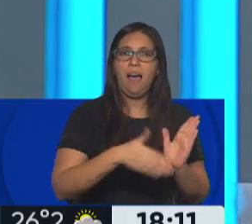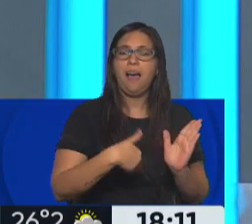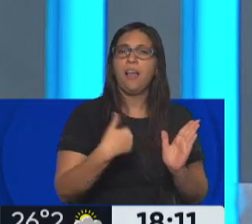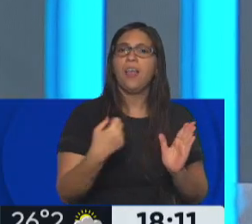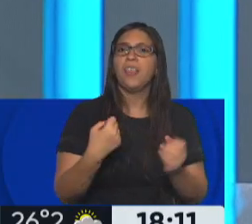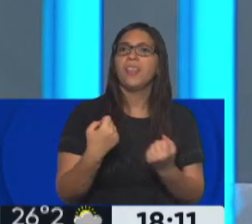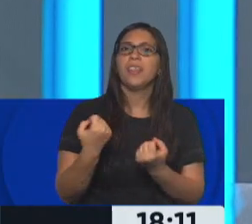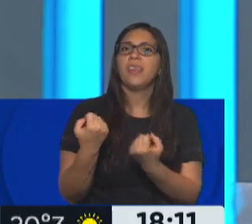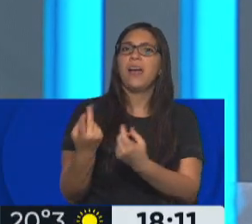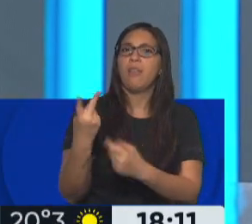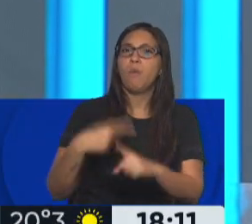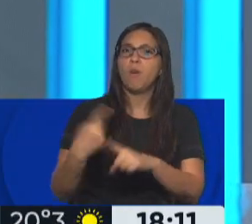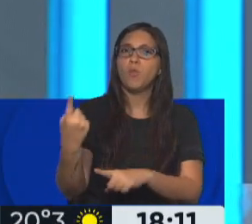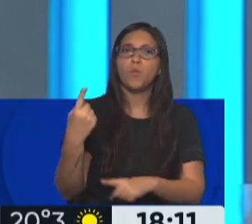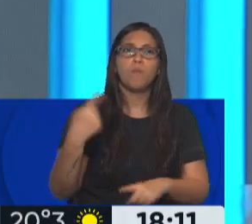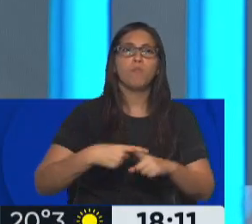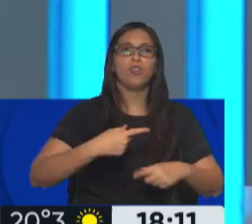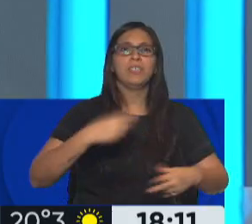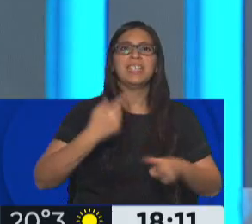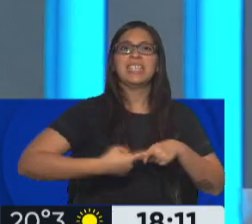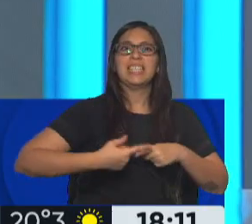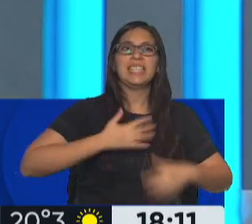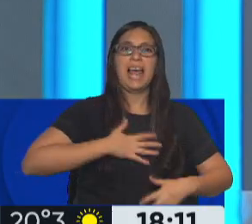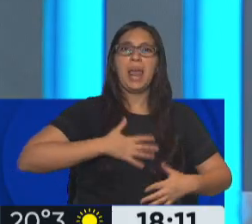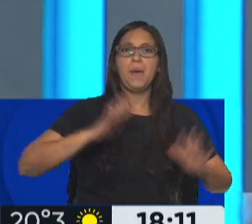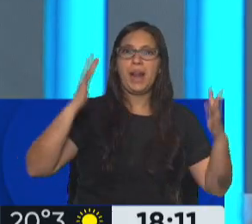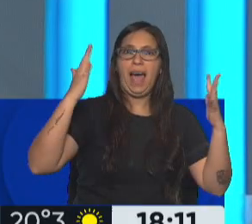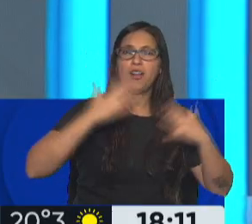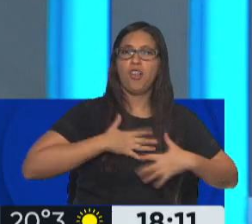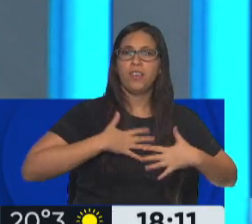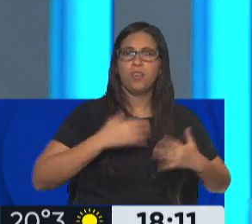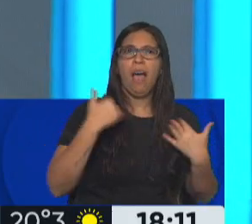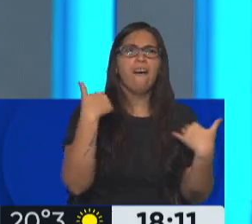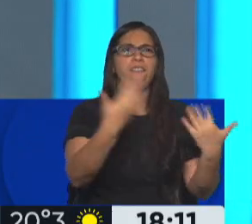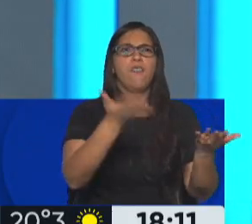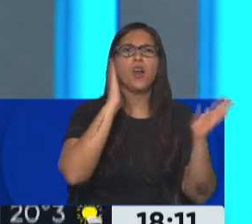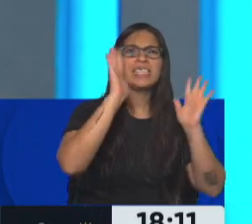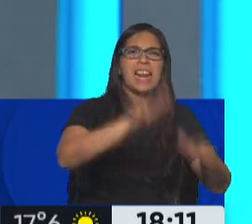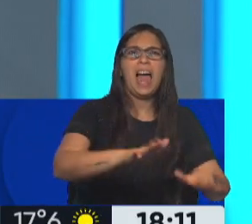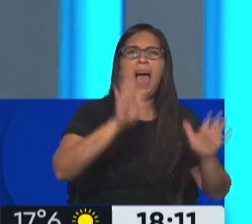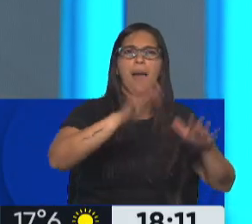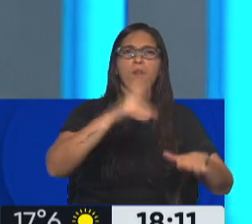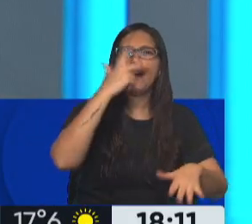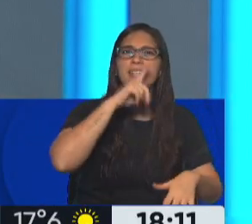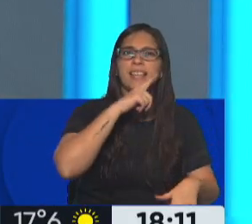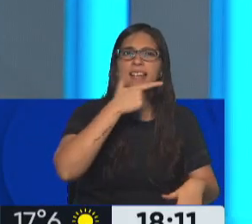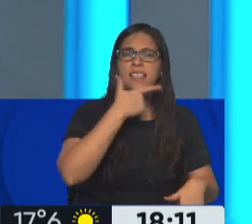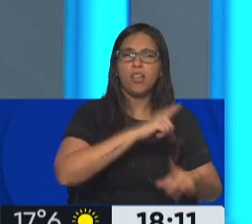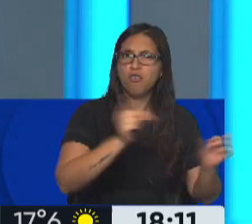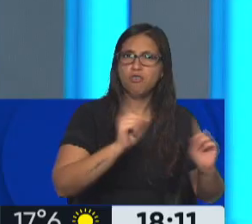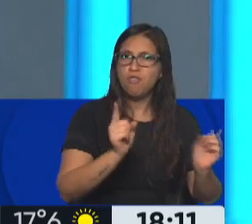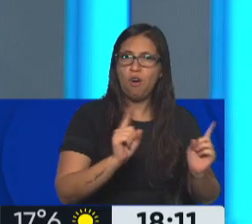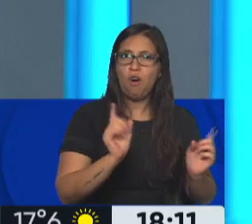celebrar justamente lo que había pasado en Siria, y no necesariamente porque sea islamista o apoya al HTS, sino por el hecho que se